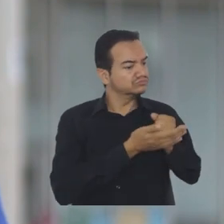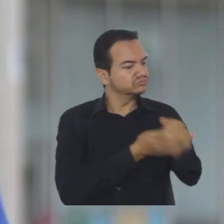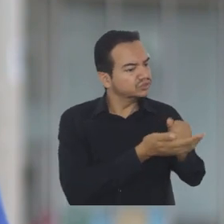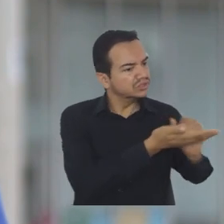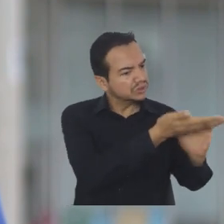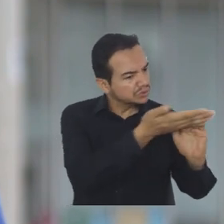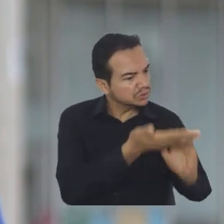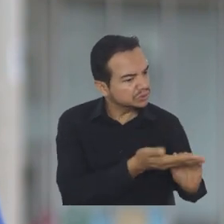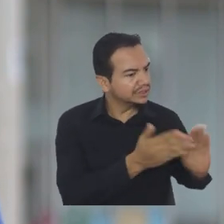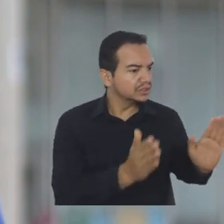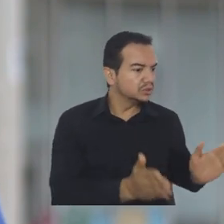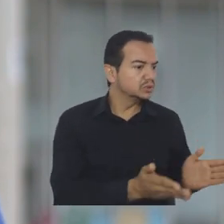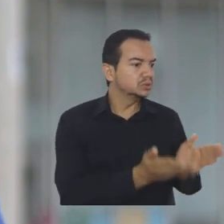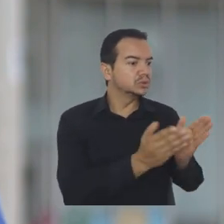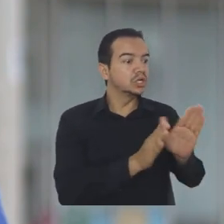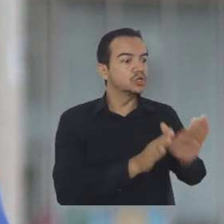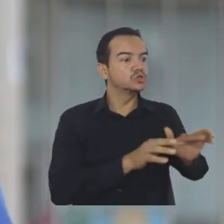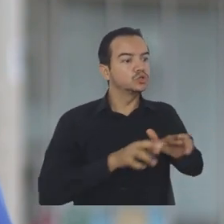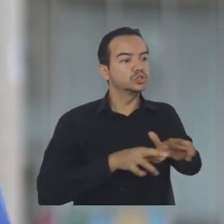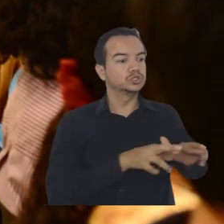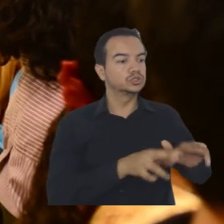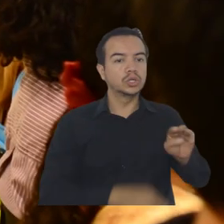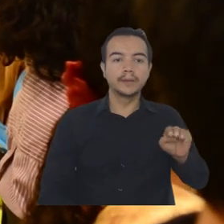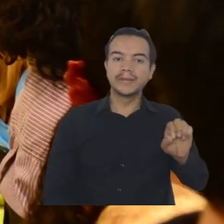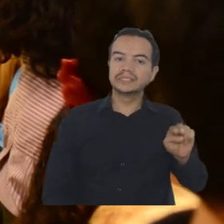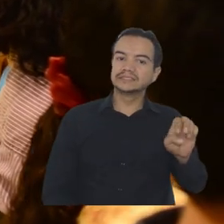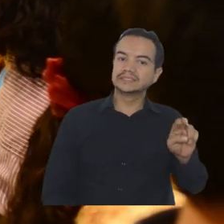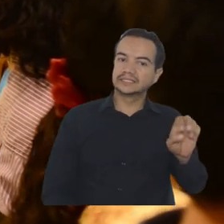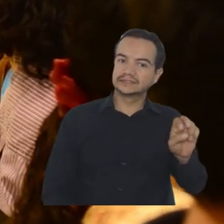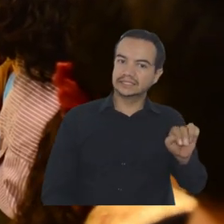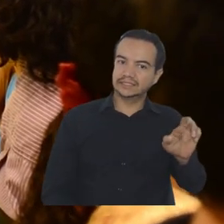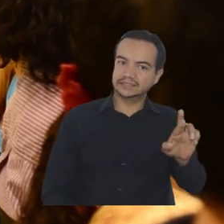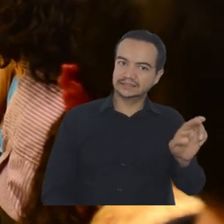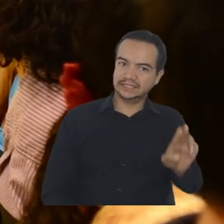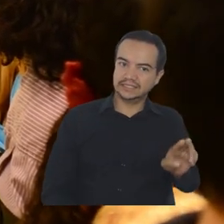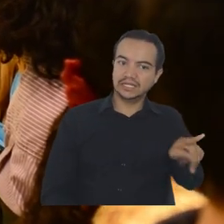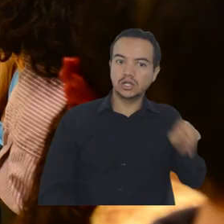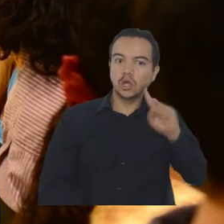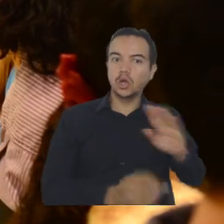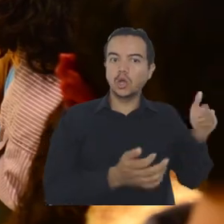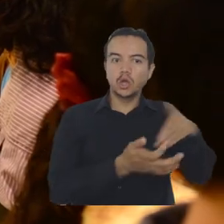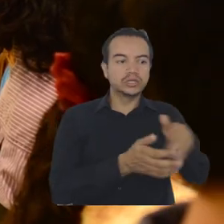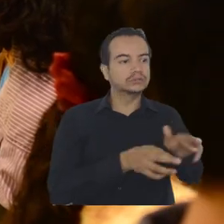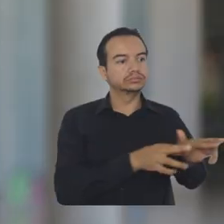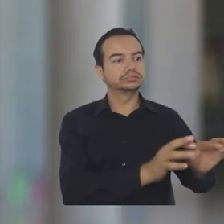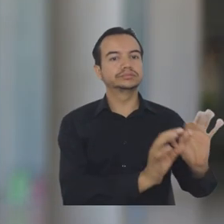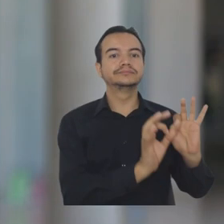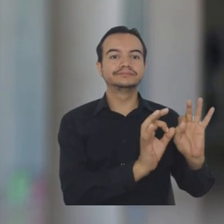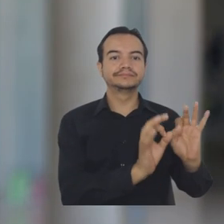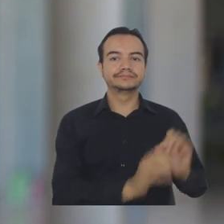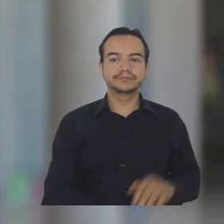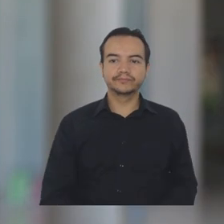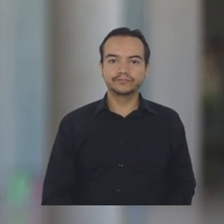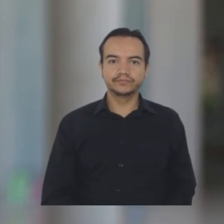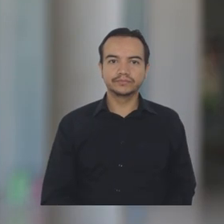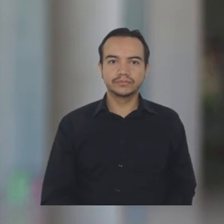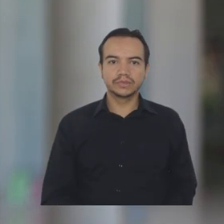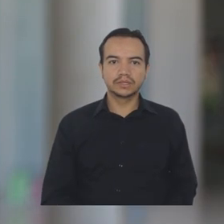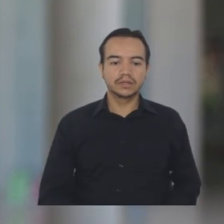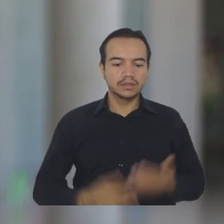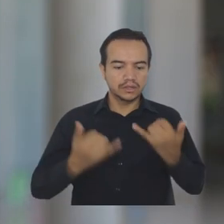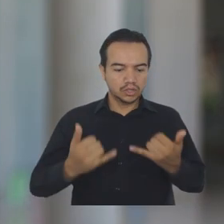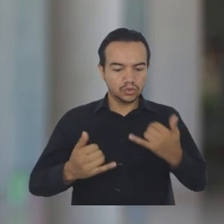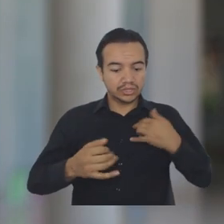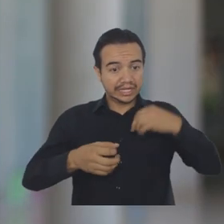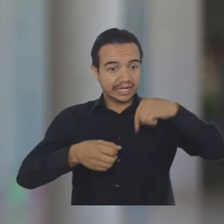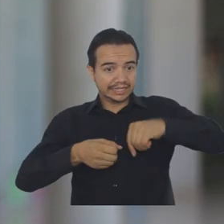qué cosas podemos hacer todos nosotros para hacer de que el río Manzanares vuelva a tener su cauce normal. Las acciones que hagamos